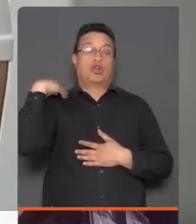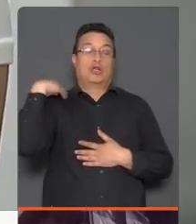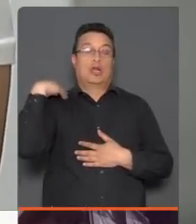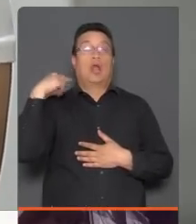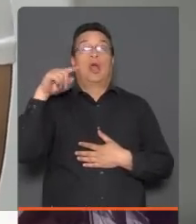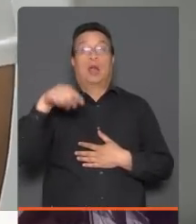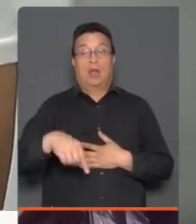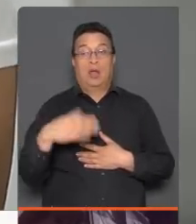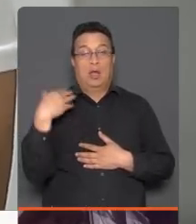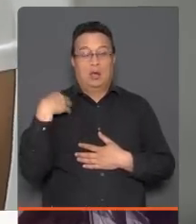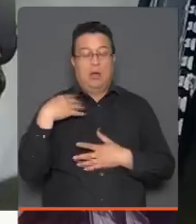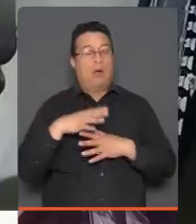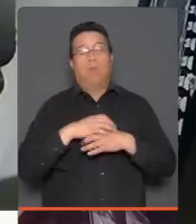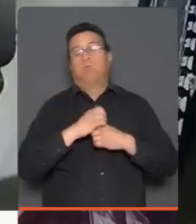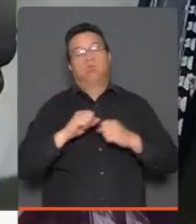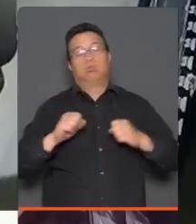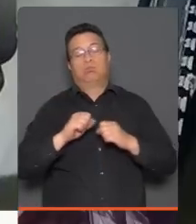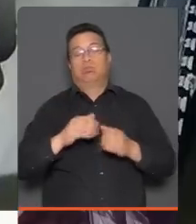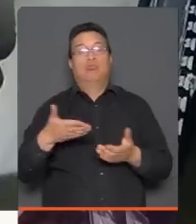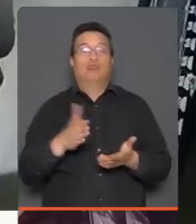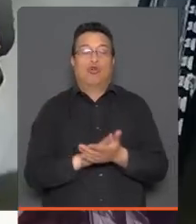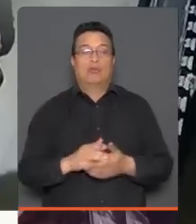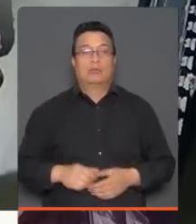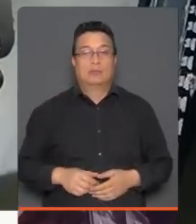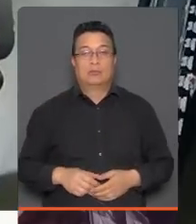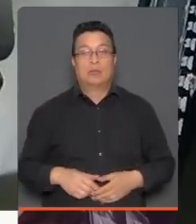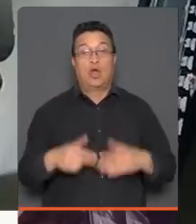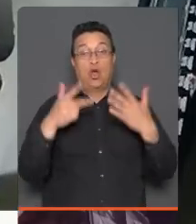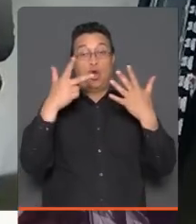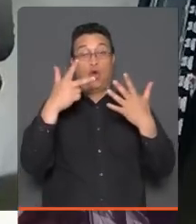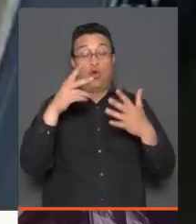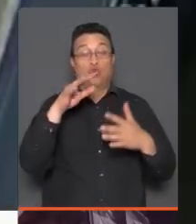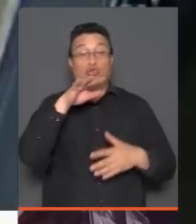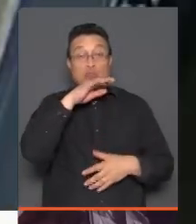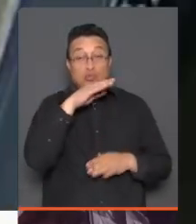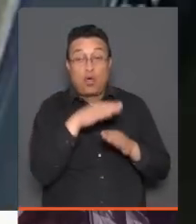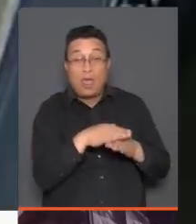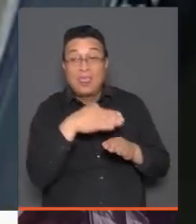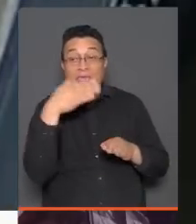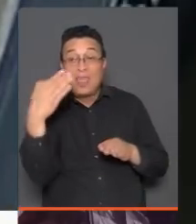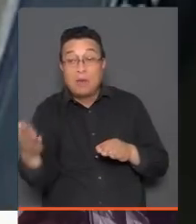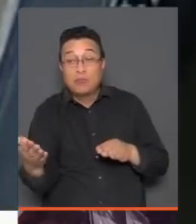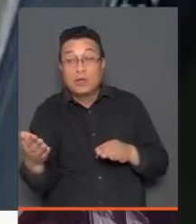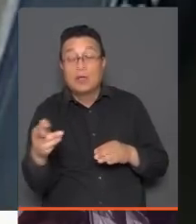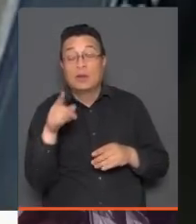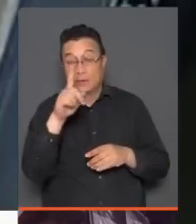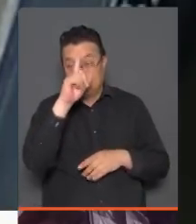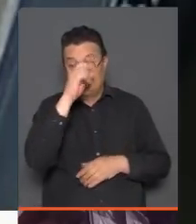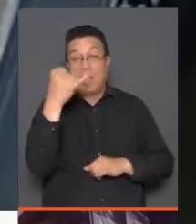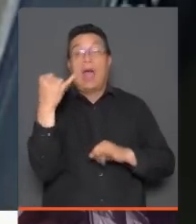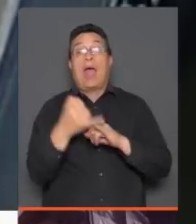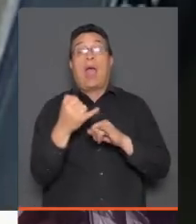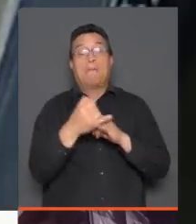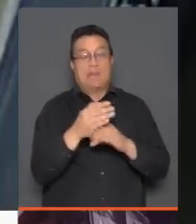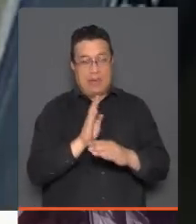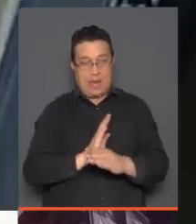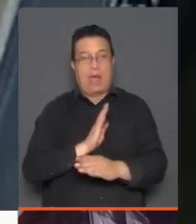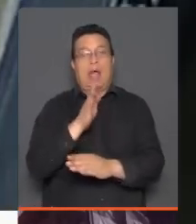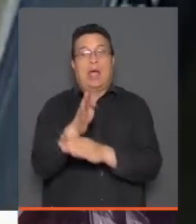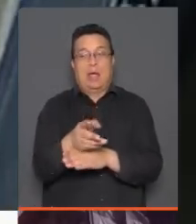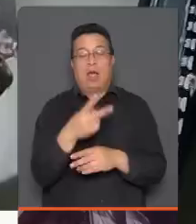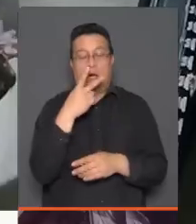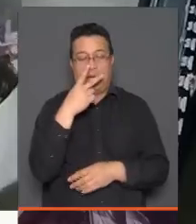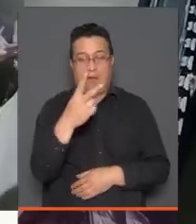una embolia pulmonar. 8 minutos después que la llevaron a la clínica, una amiga llegó hasta el centro clandestino para